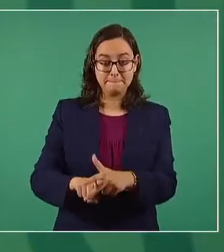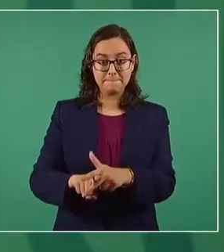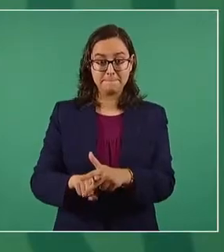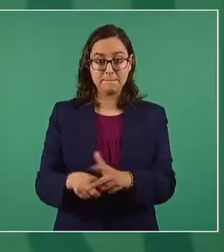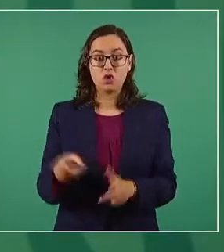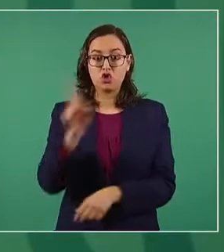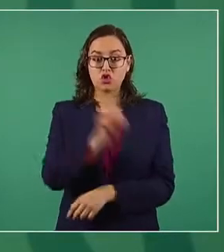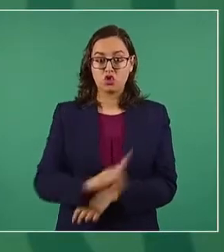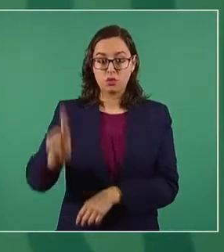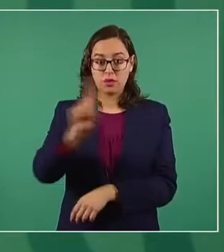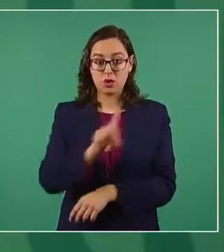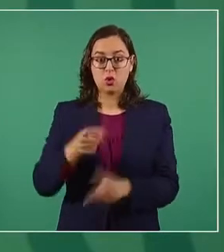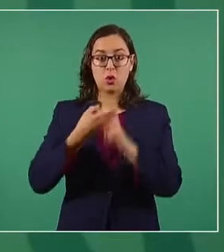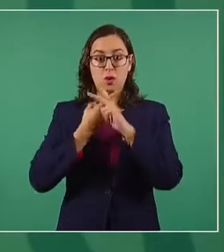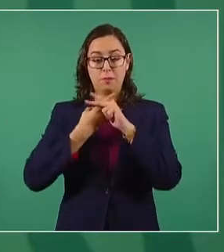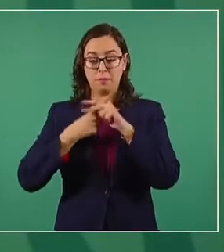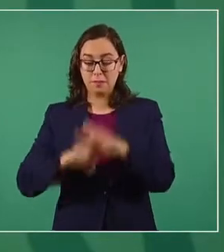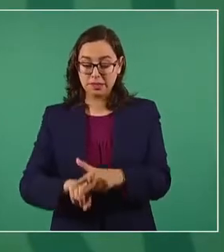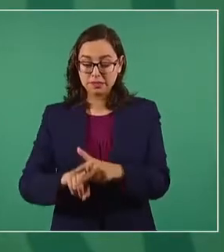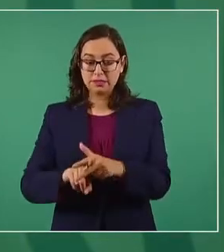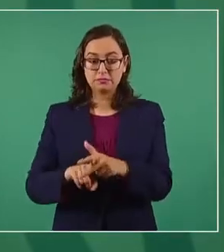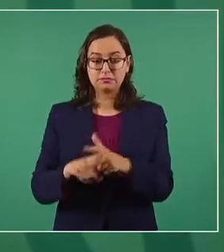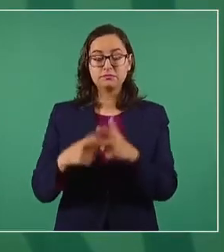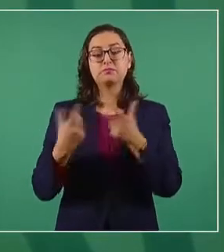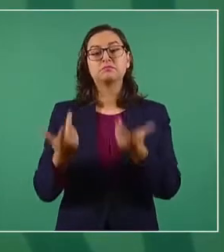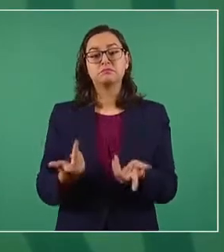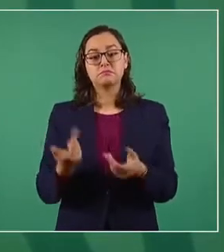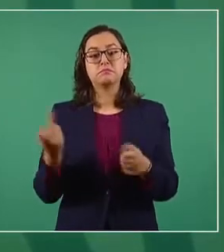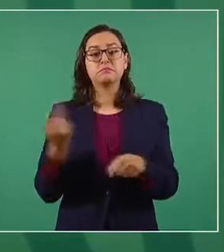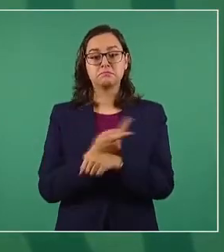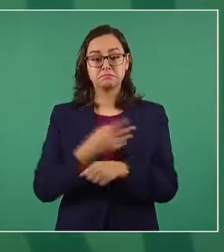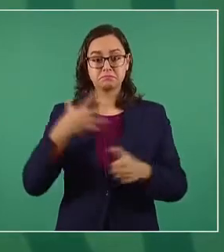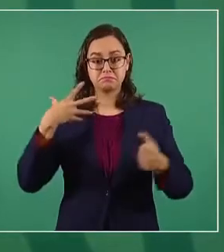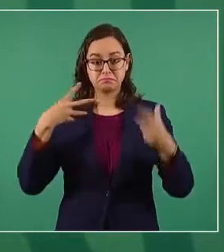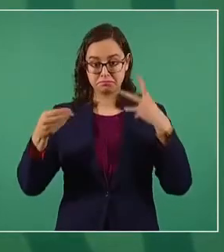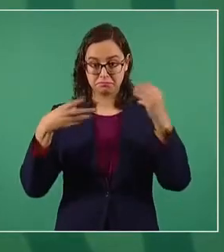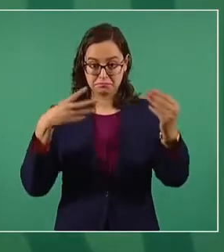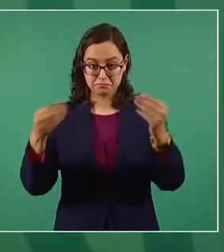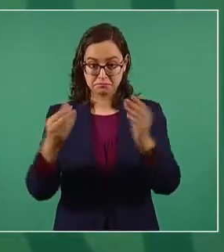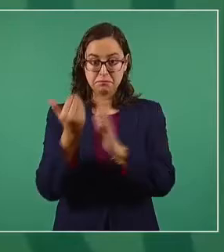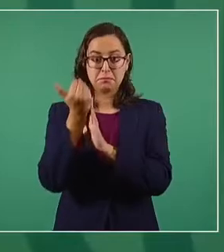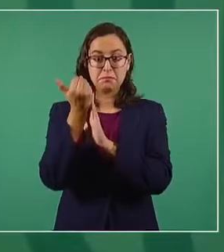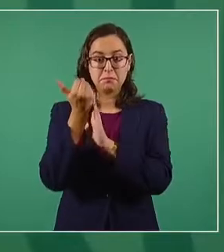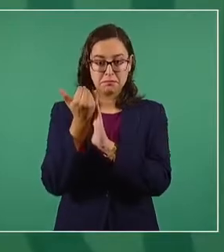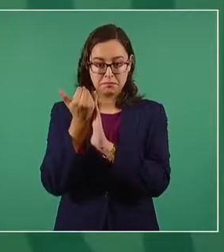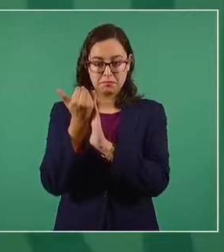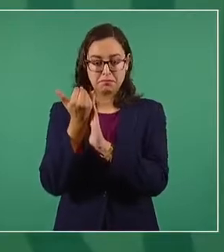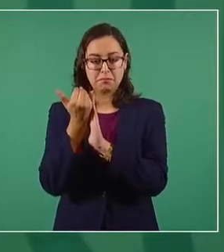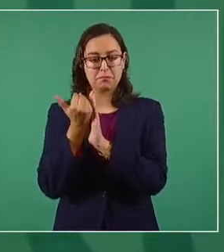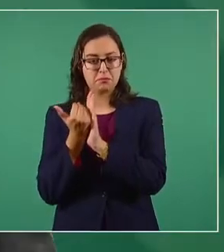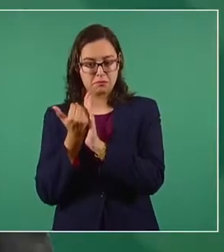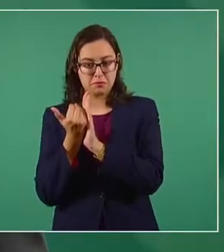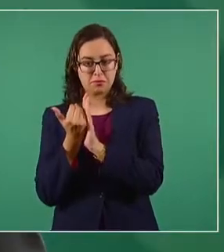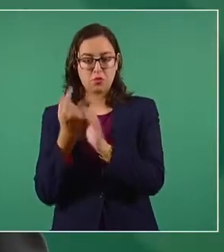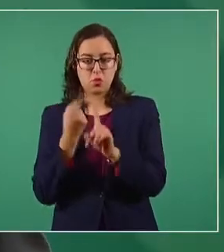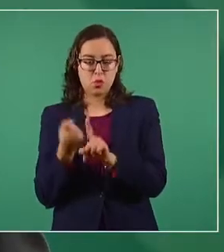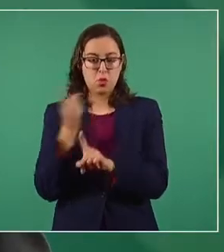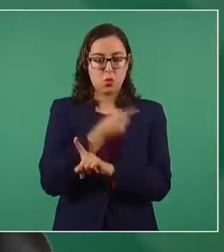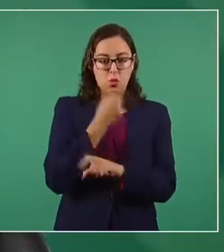empieza los domingos, teníamos menor cantidad de casos registrados con respecto a la semana